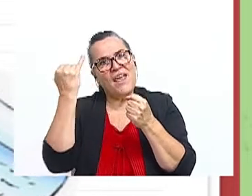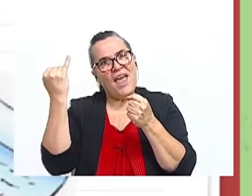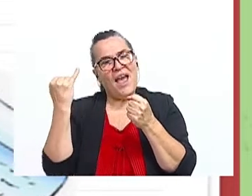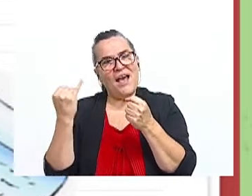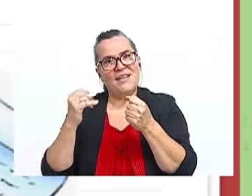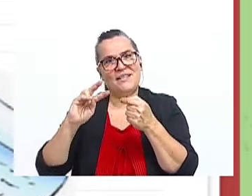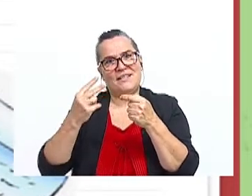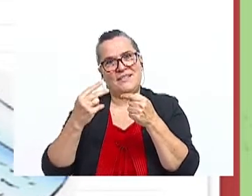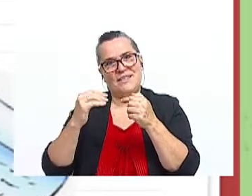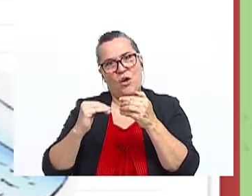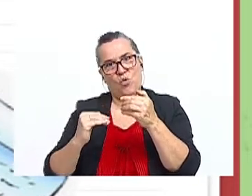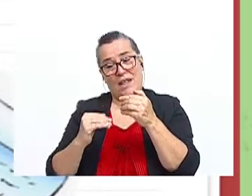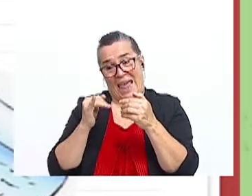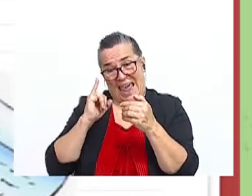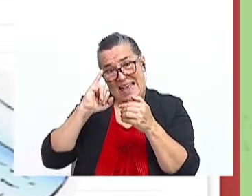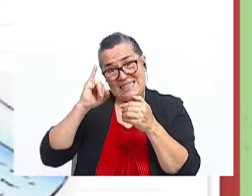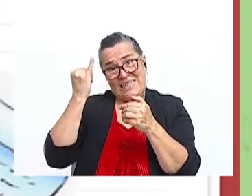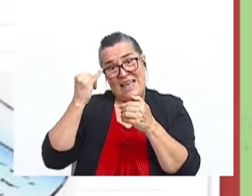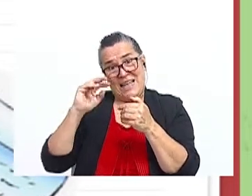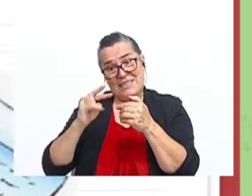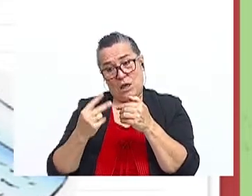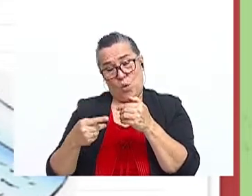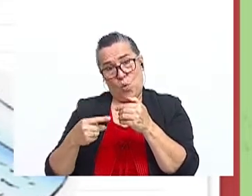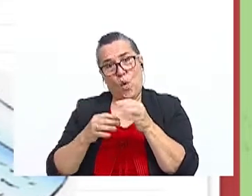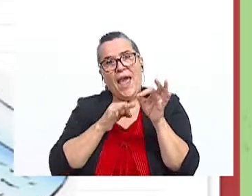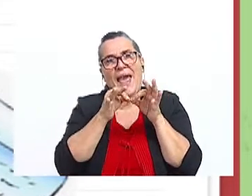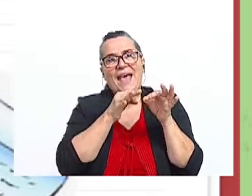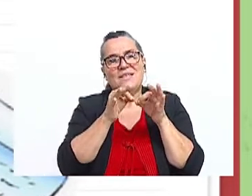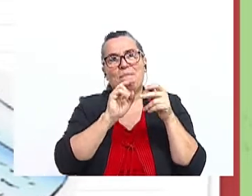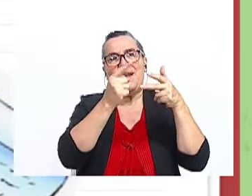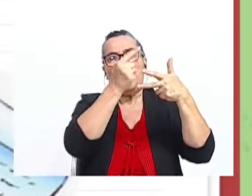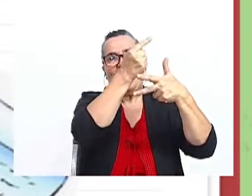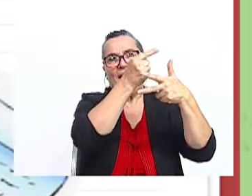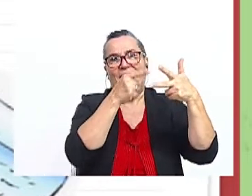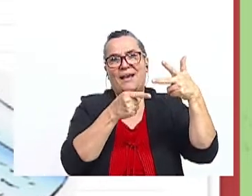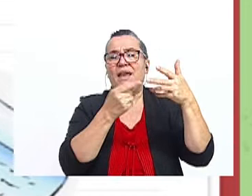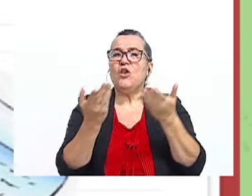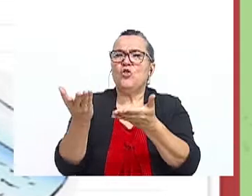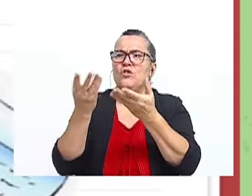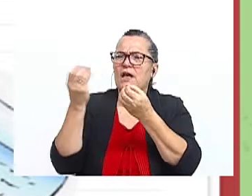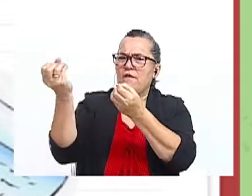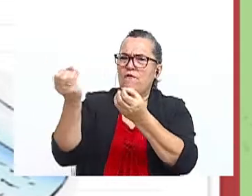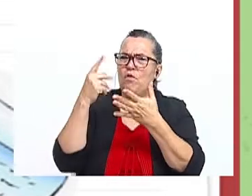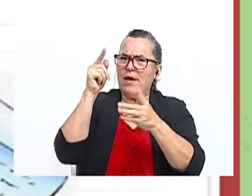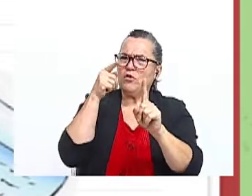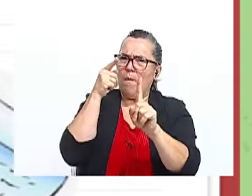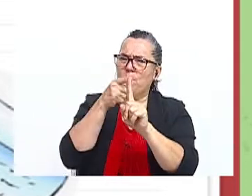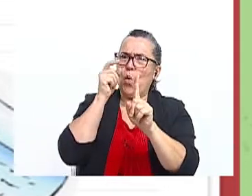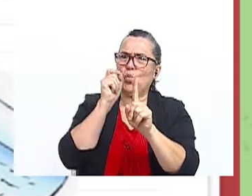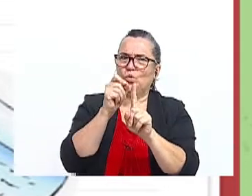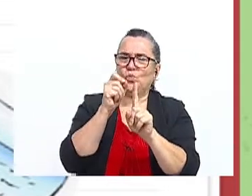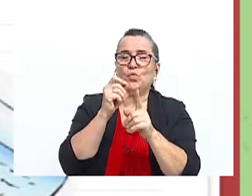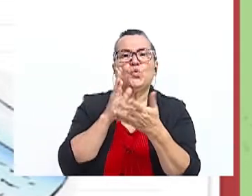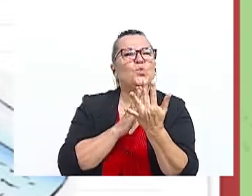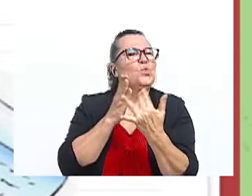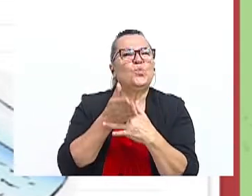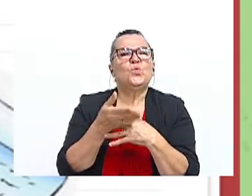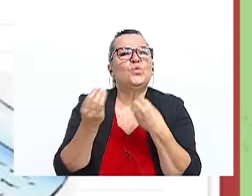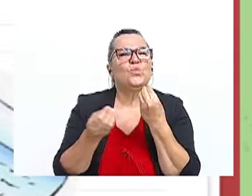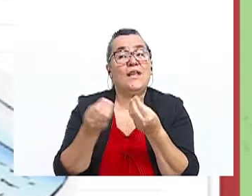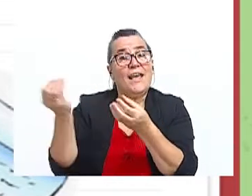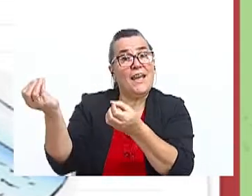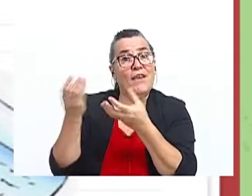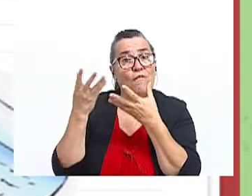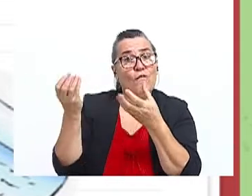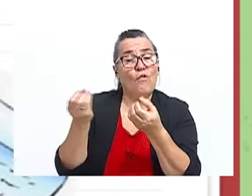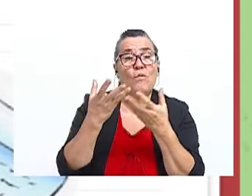que van a explicar y que además nos van a dar núcleos de información puntual mediante datos